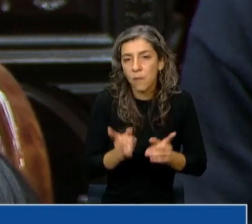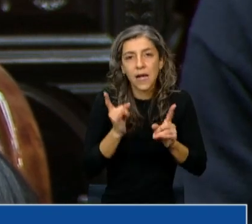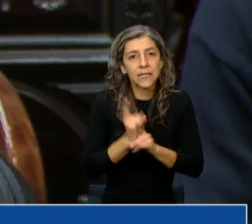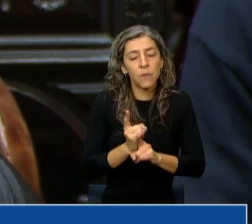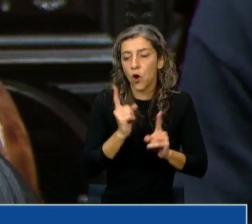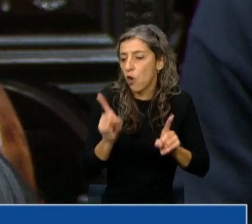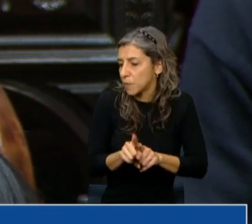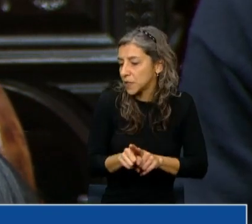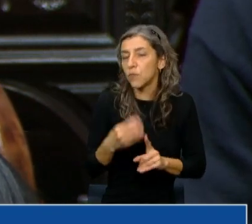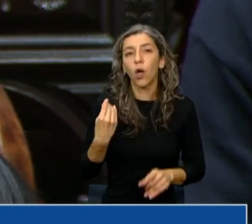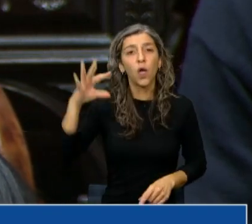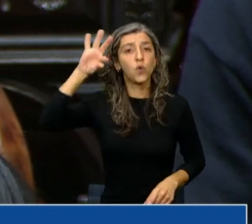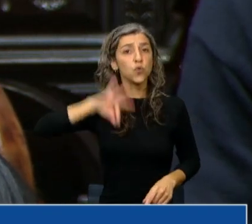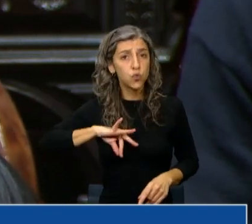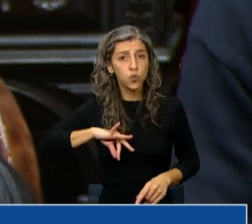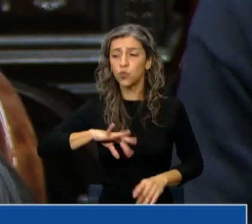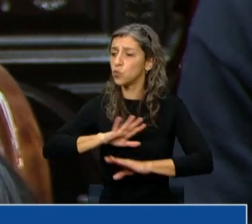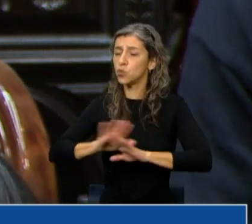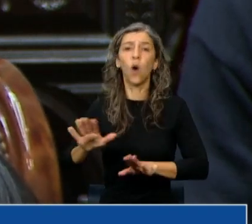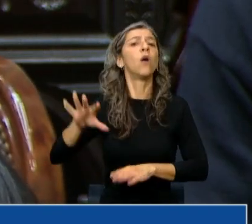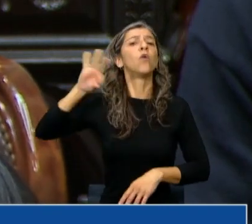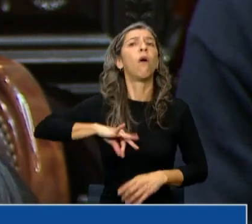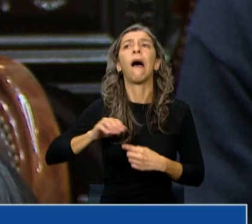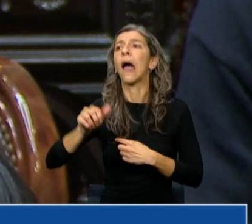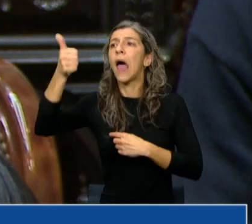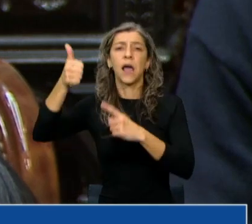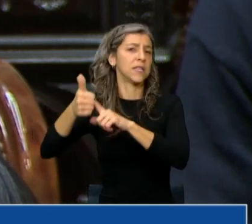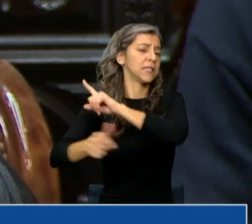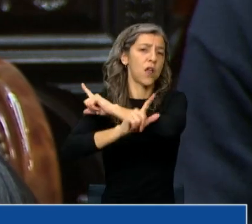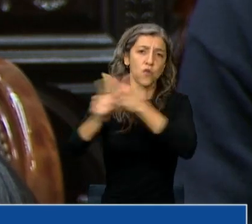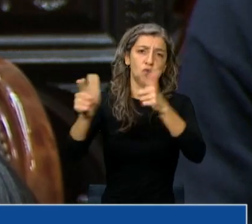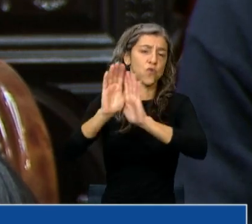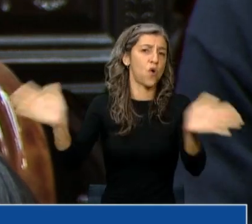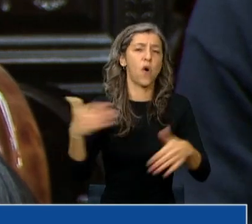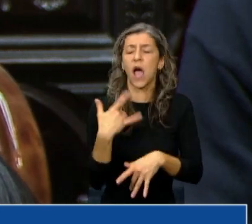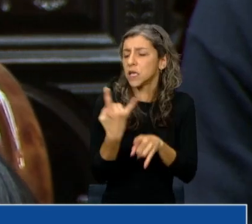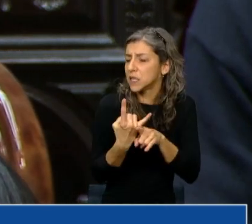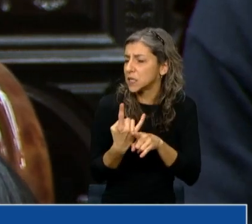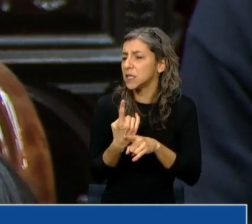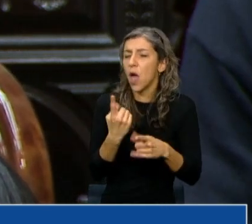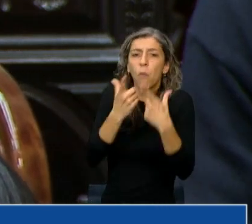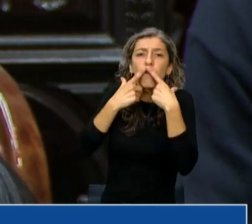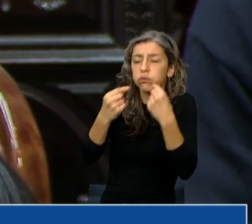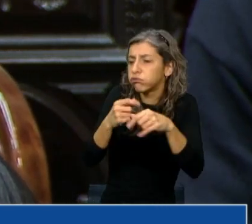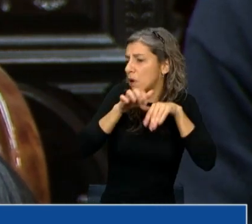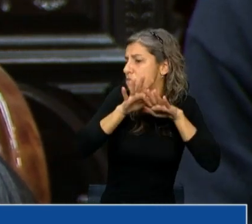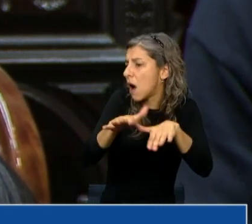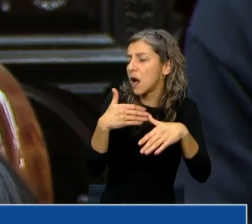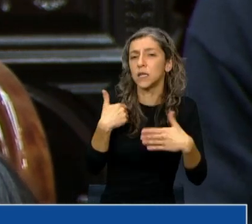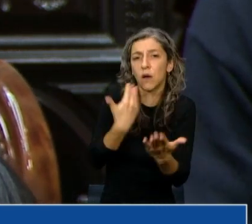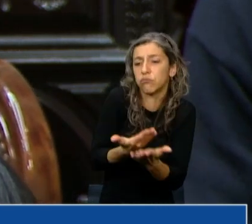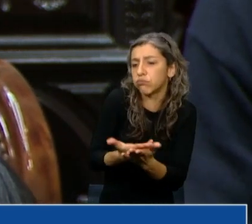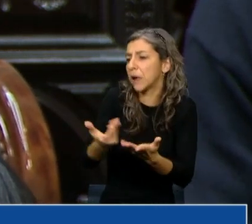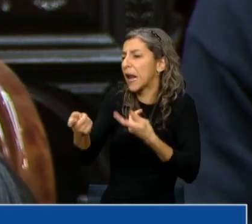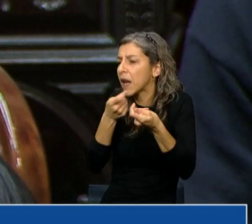el salario no es ganancia. He encabezado marchas, formulado reclamos, desarrollado negociaciones y he conducido conflictos por